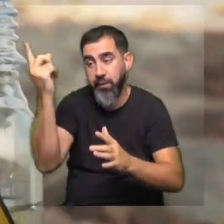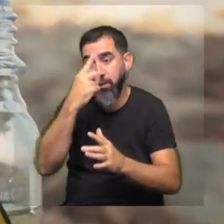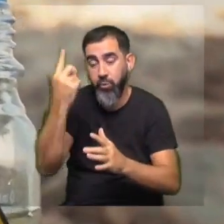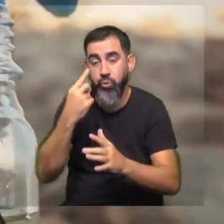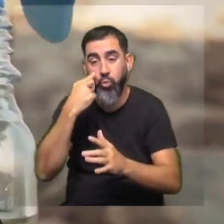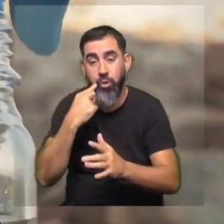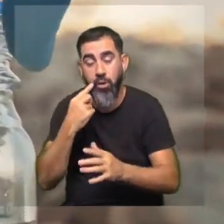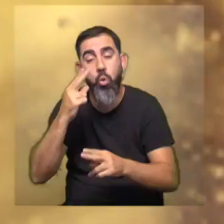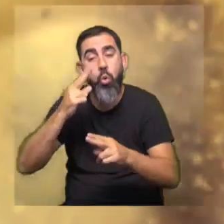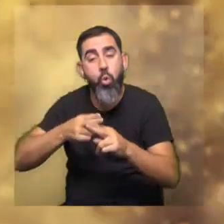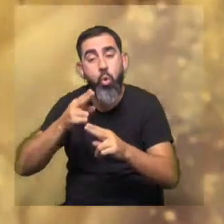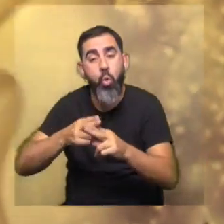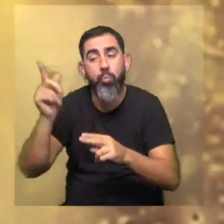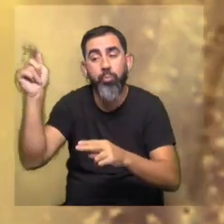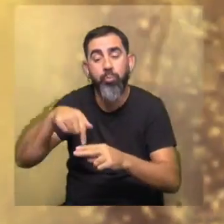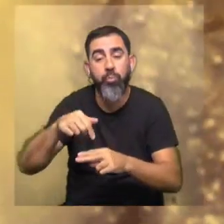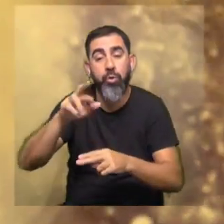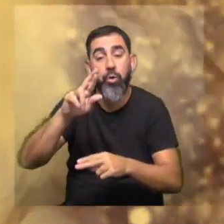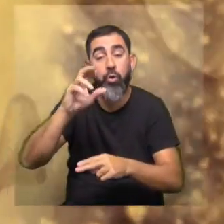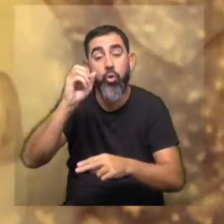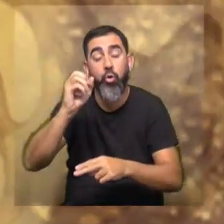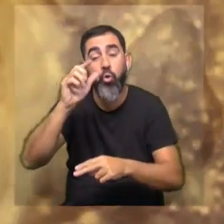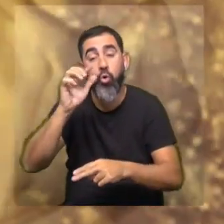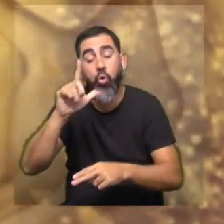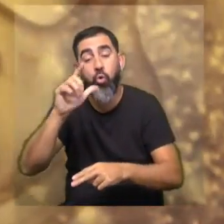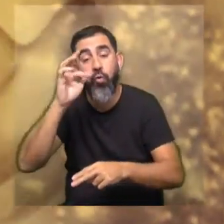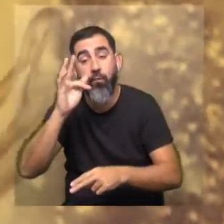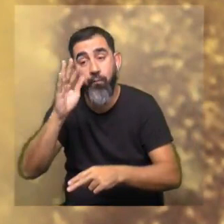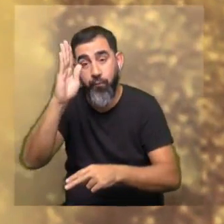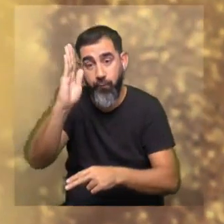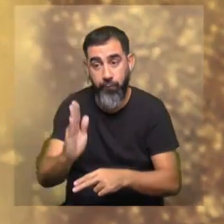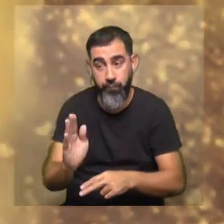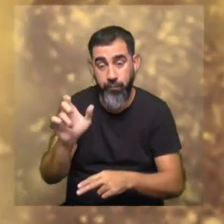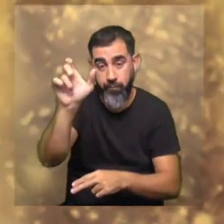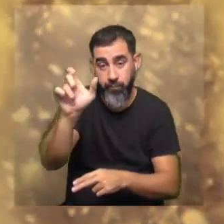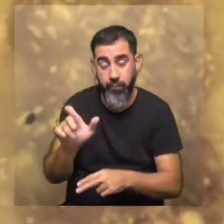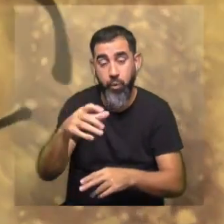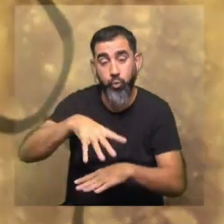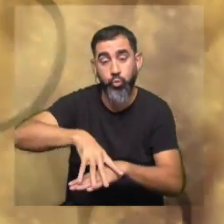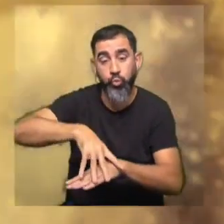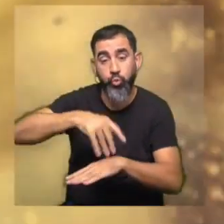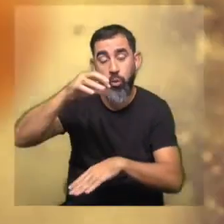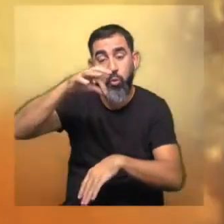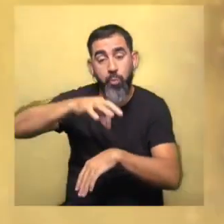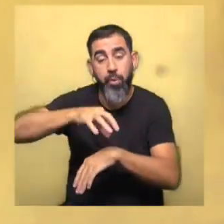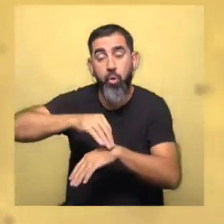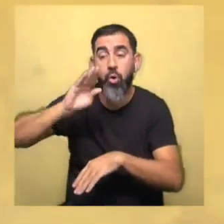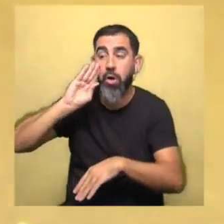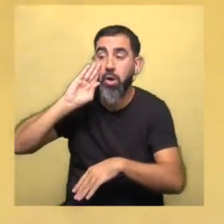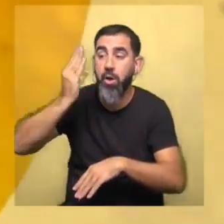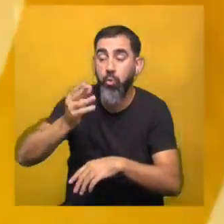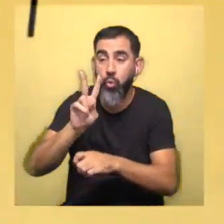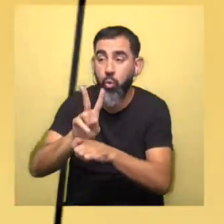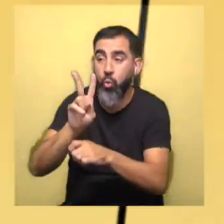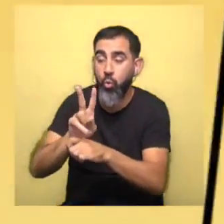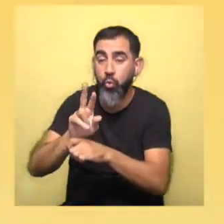Unidades. Su nombre es debido a Rolf Maximilian Sievert, médico sueco reconocido por su trabajo en la medición de las